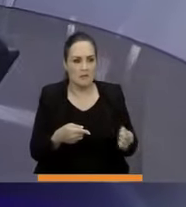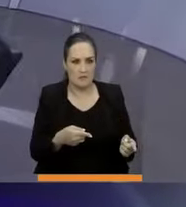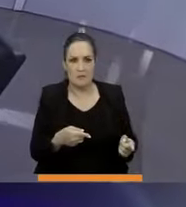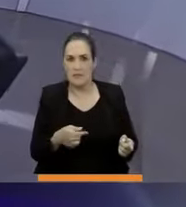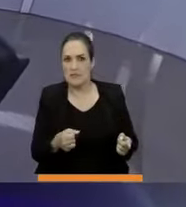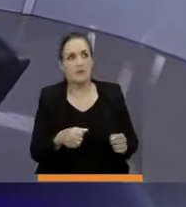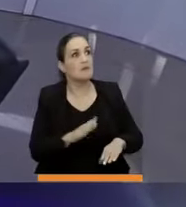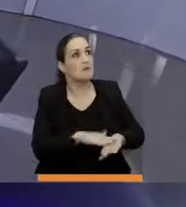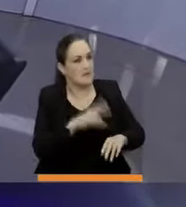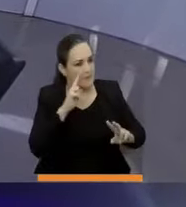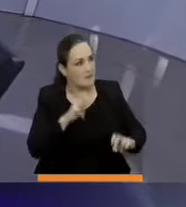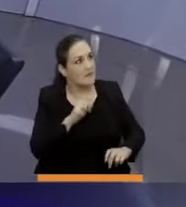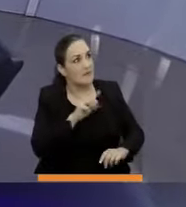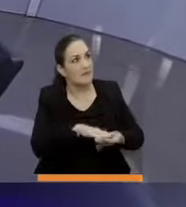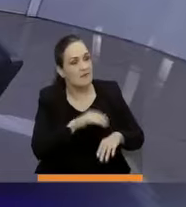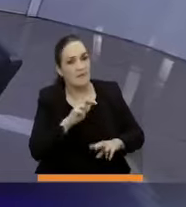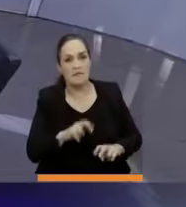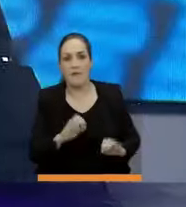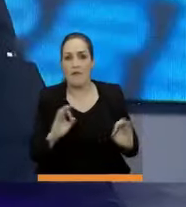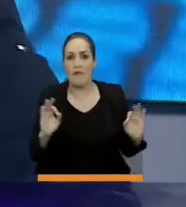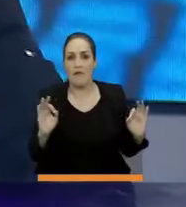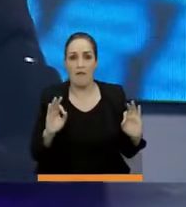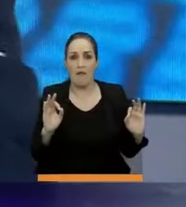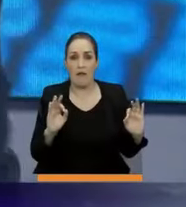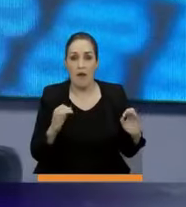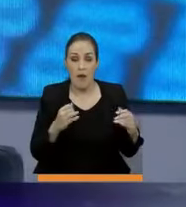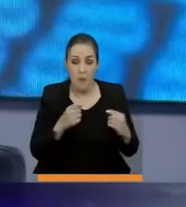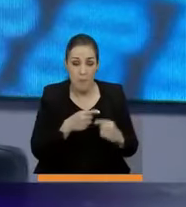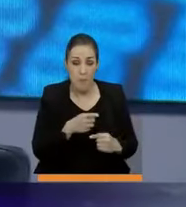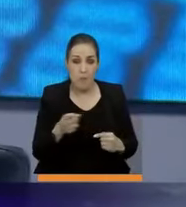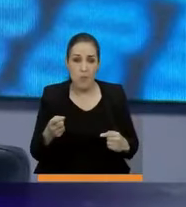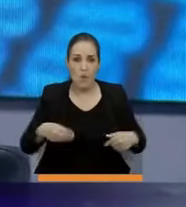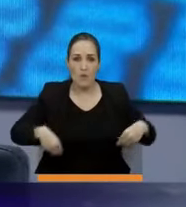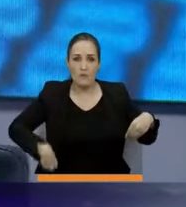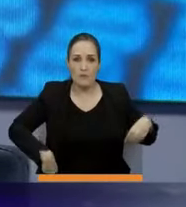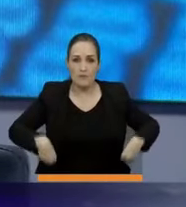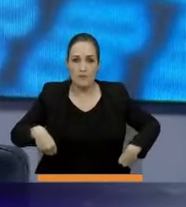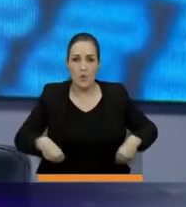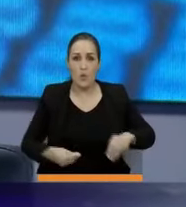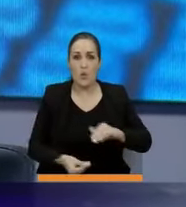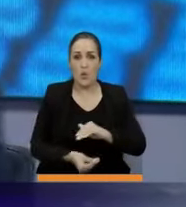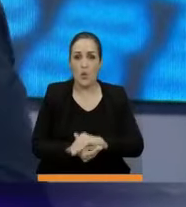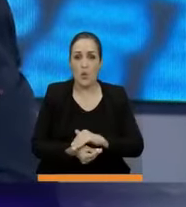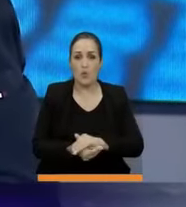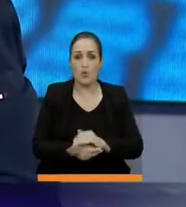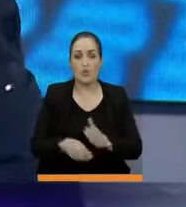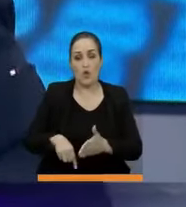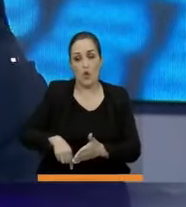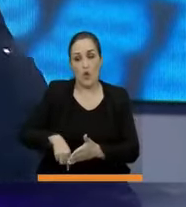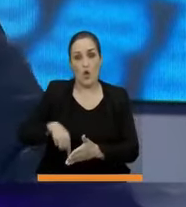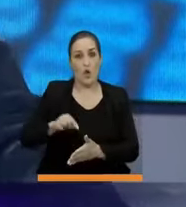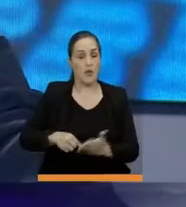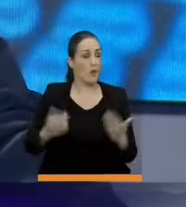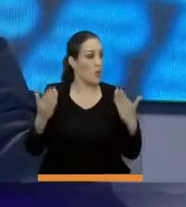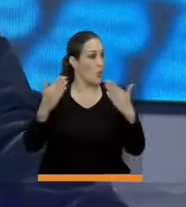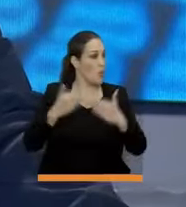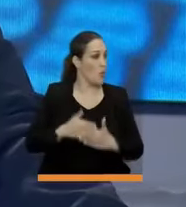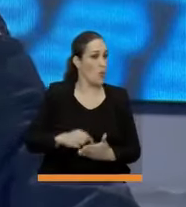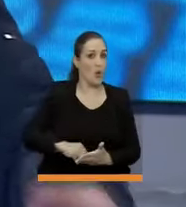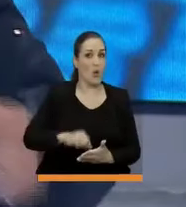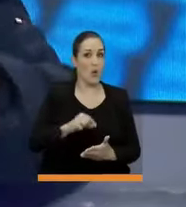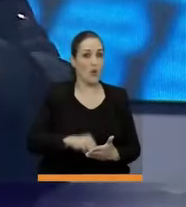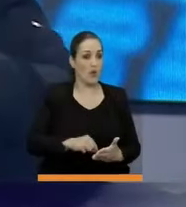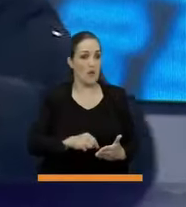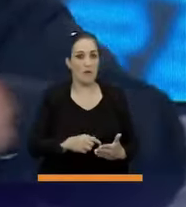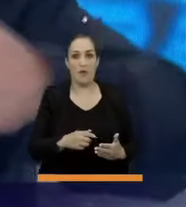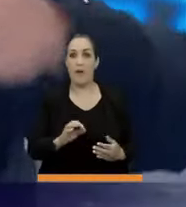la Presidencia de la República. Hoy la corrupción no solamente son unas corbatas y unos contratos que se roban. Estamos hablando